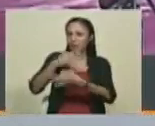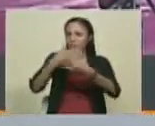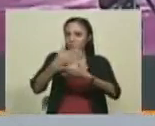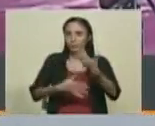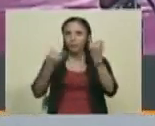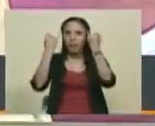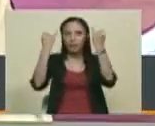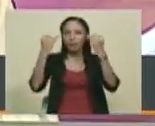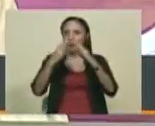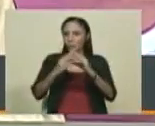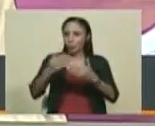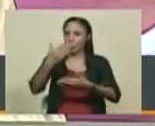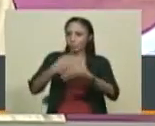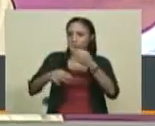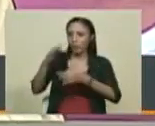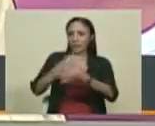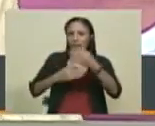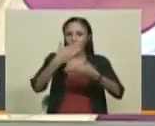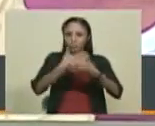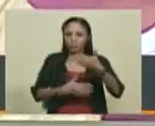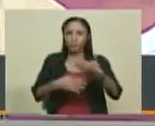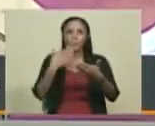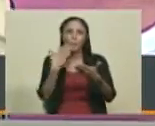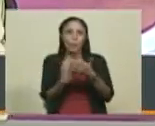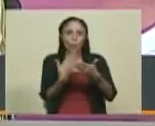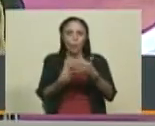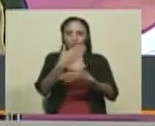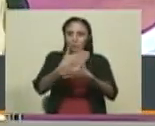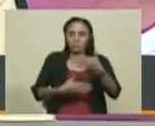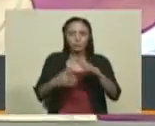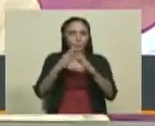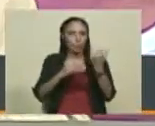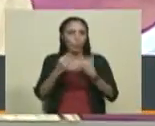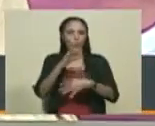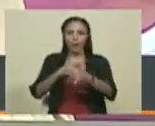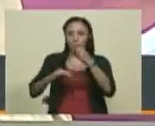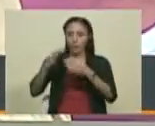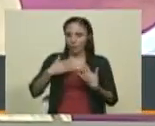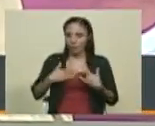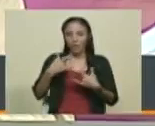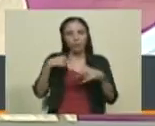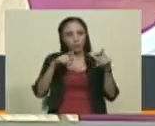ustedes han hecho llegar y de las ideas que ustedes han propuesto el día de hoy.